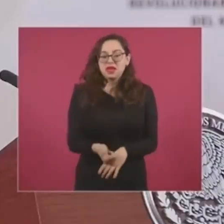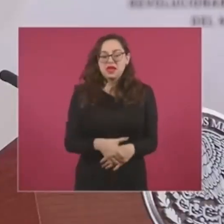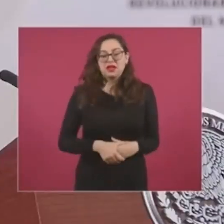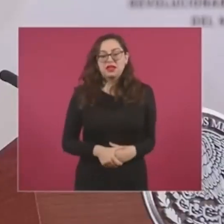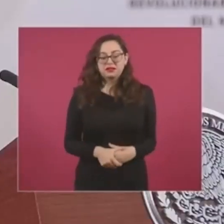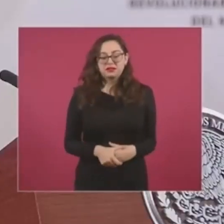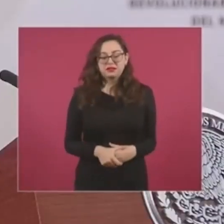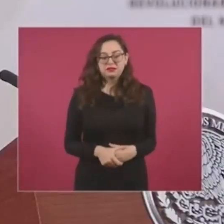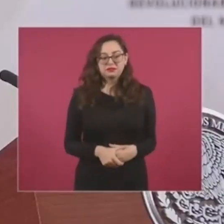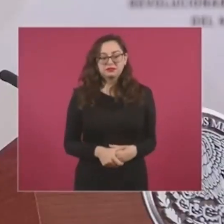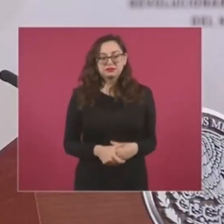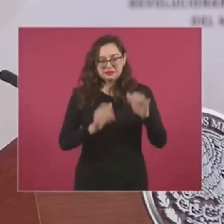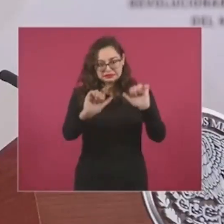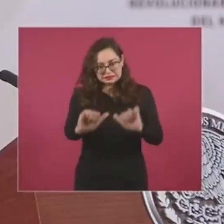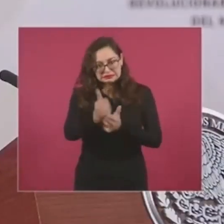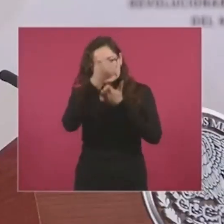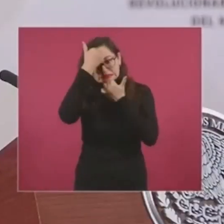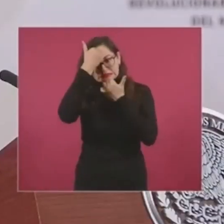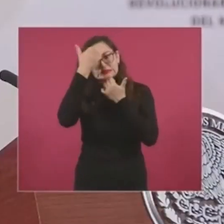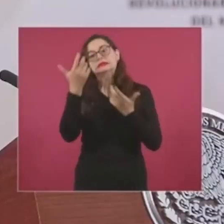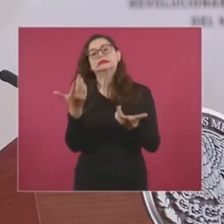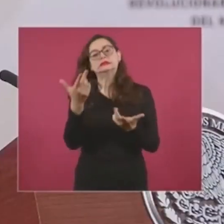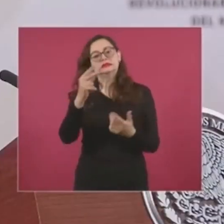Y es de sabios cambiar de opinión.